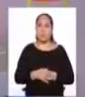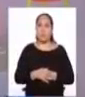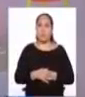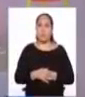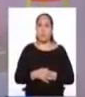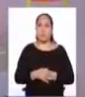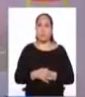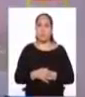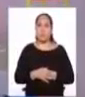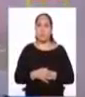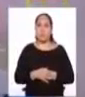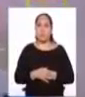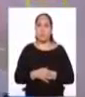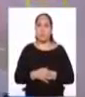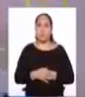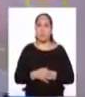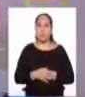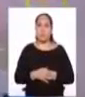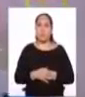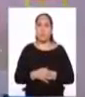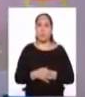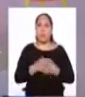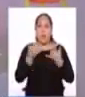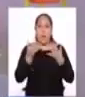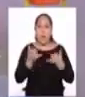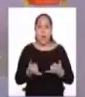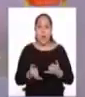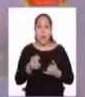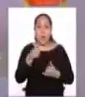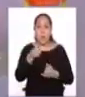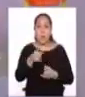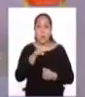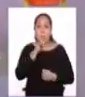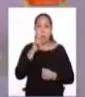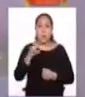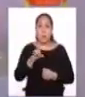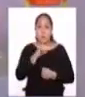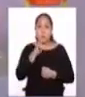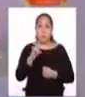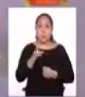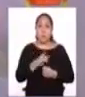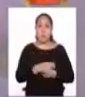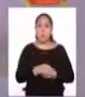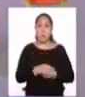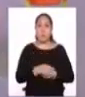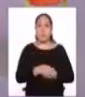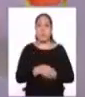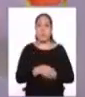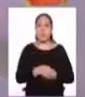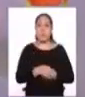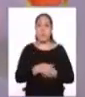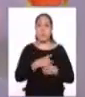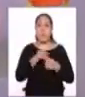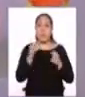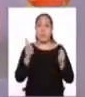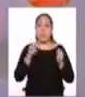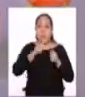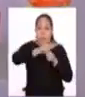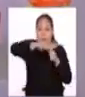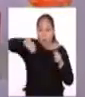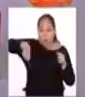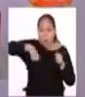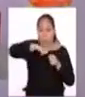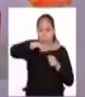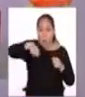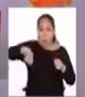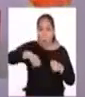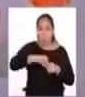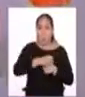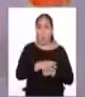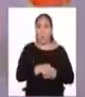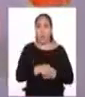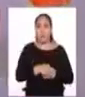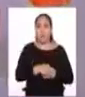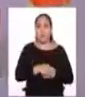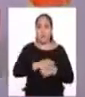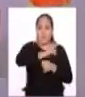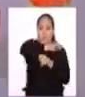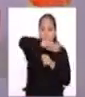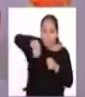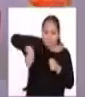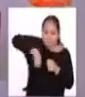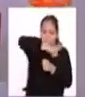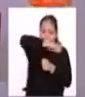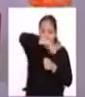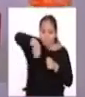Ujú. Ahora, utilizando, La cuerda. tienes que atar Sí. alrededor